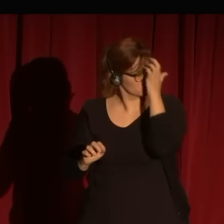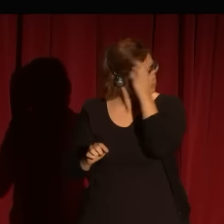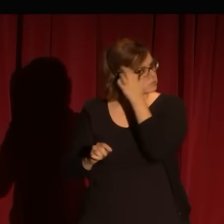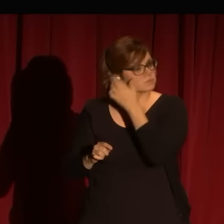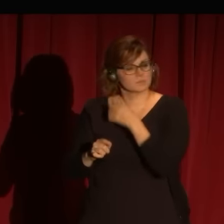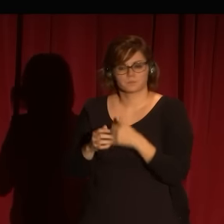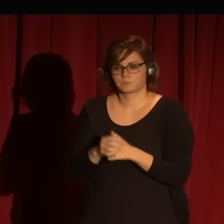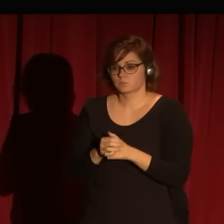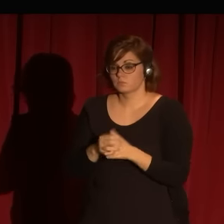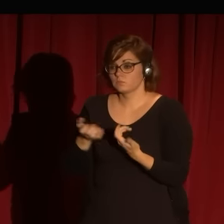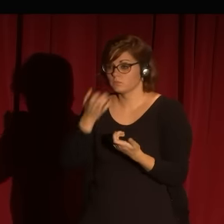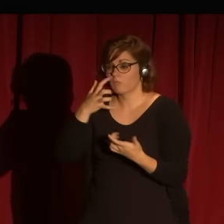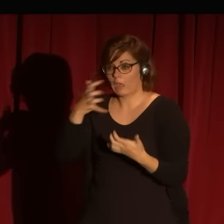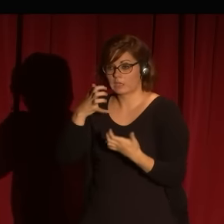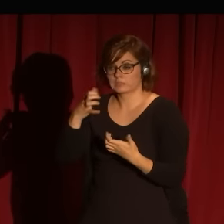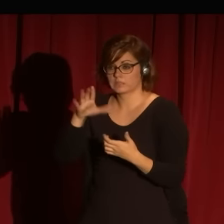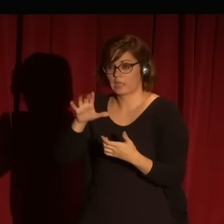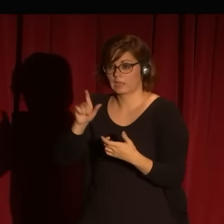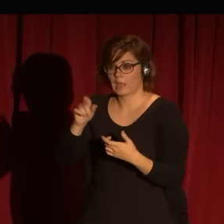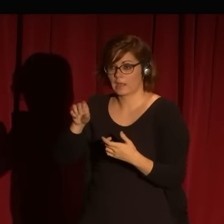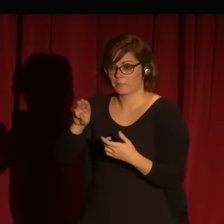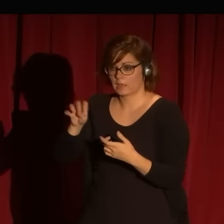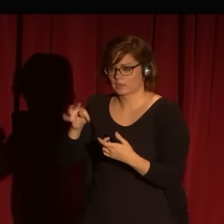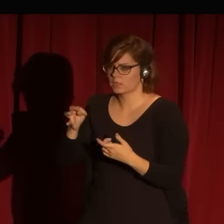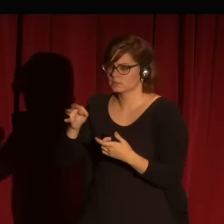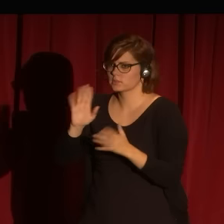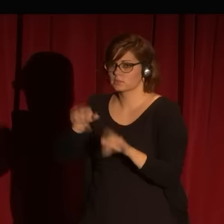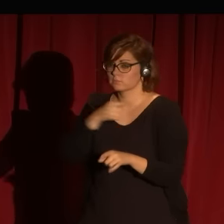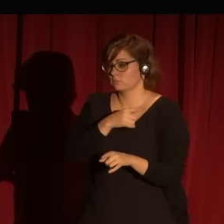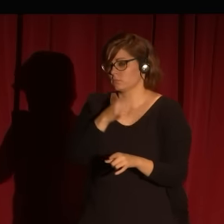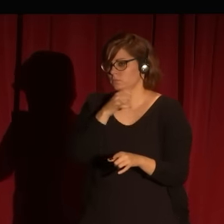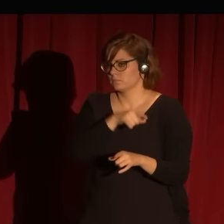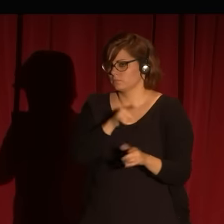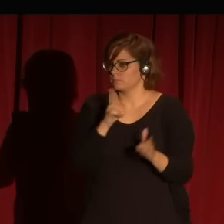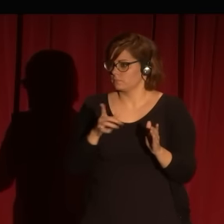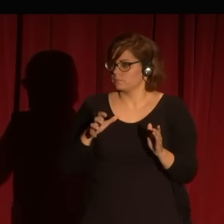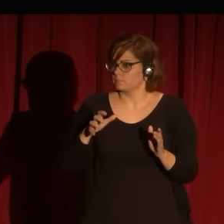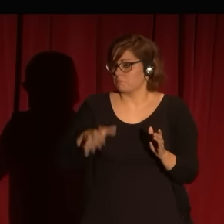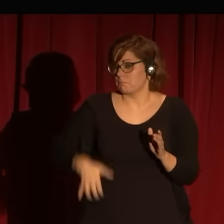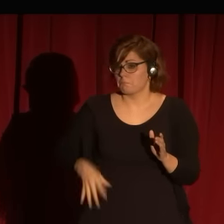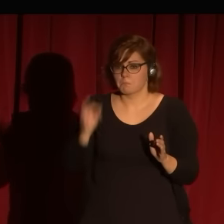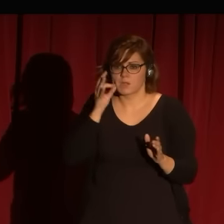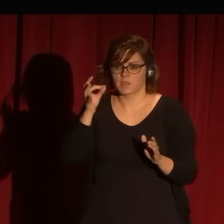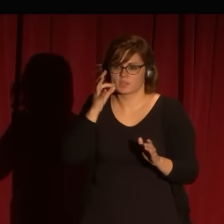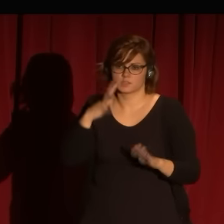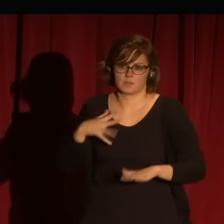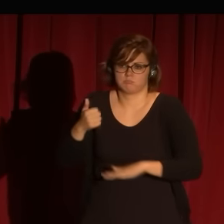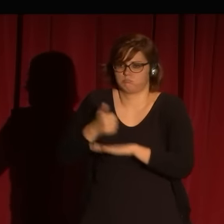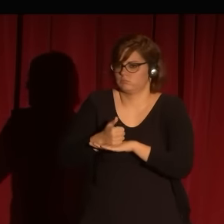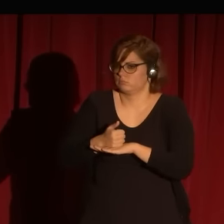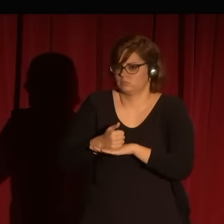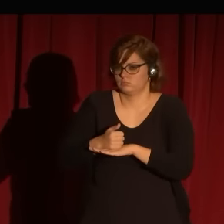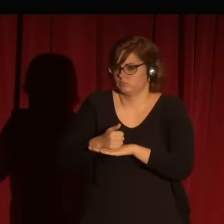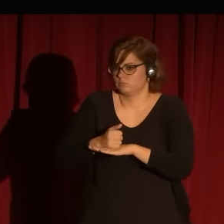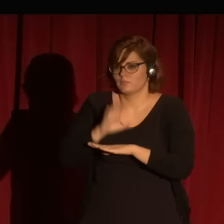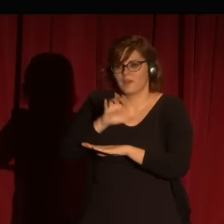Peters ella se convirtió en princesa soberana de los Países Bajos titular de todos los